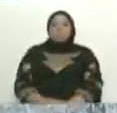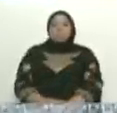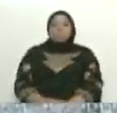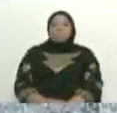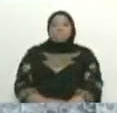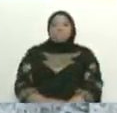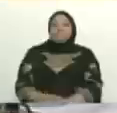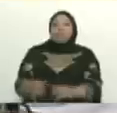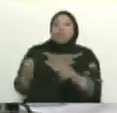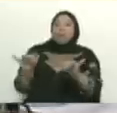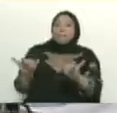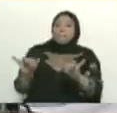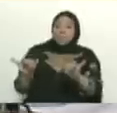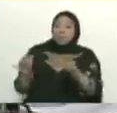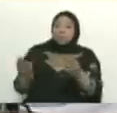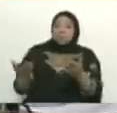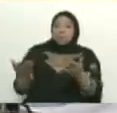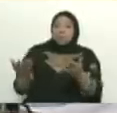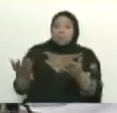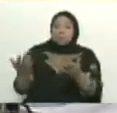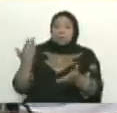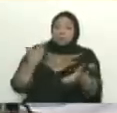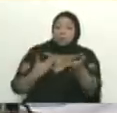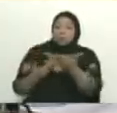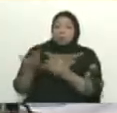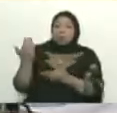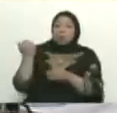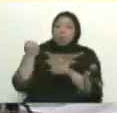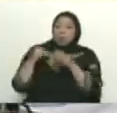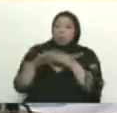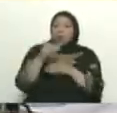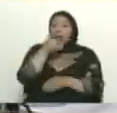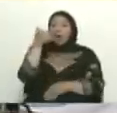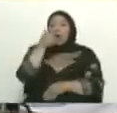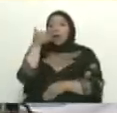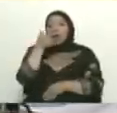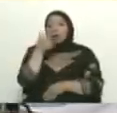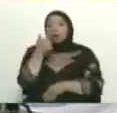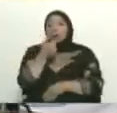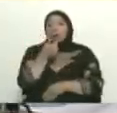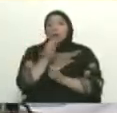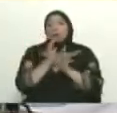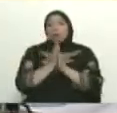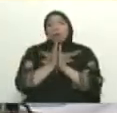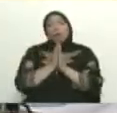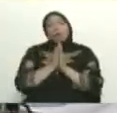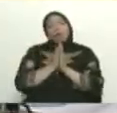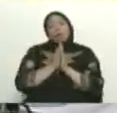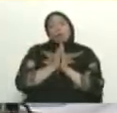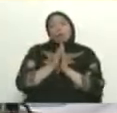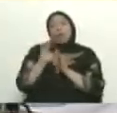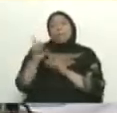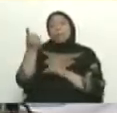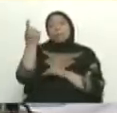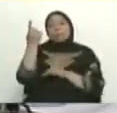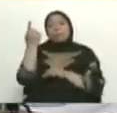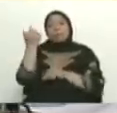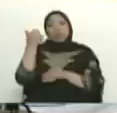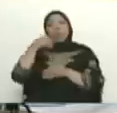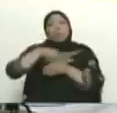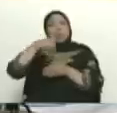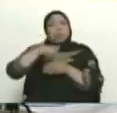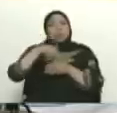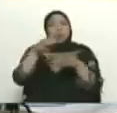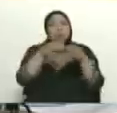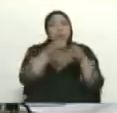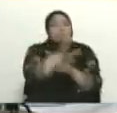Los mismos que van y mandan una carta subrepticia diciendo, por favor hágame las primarias, por una razón muy